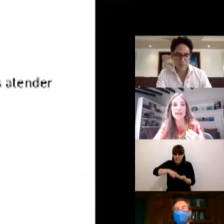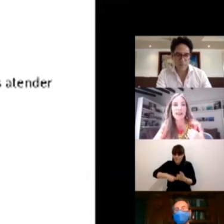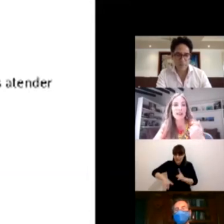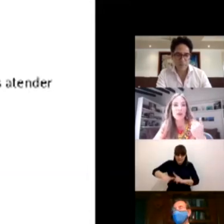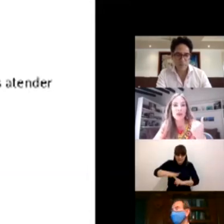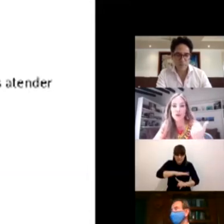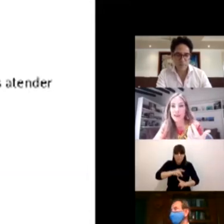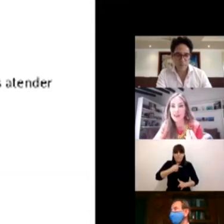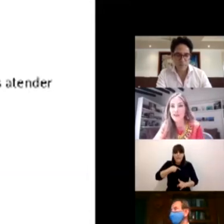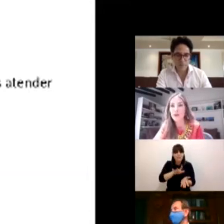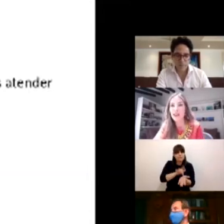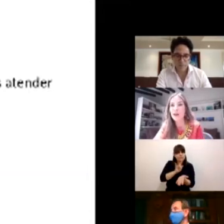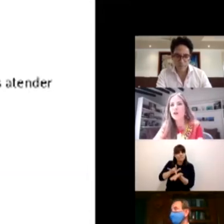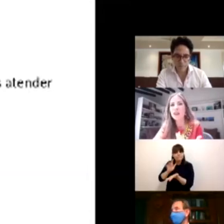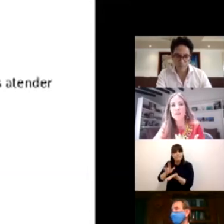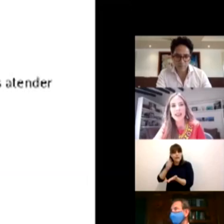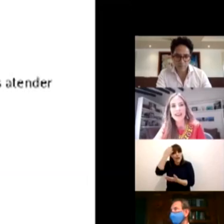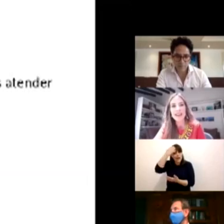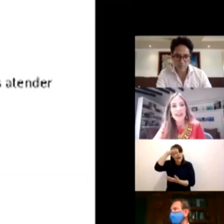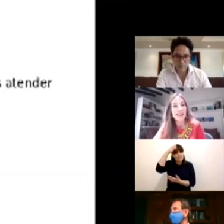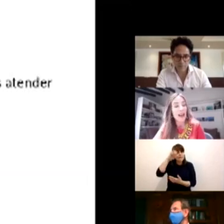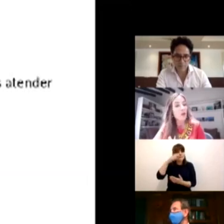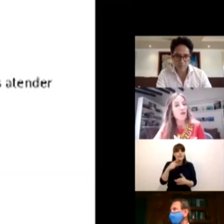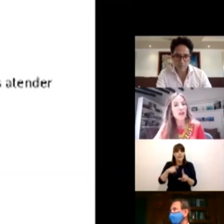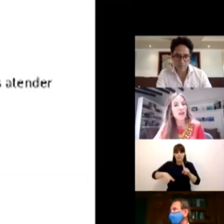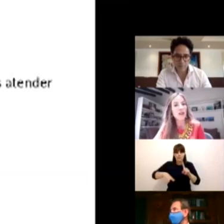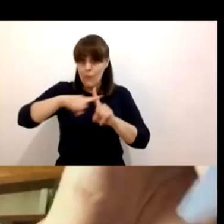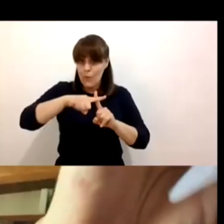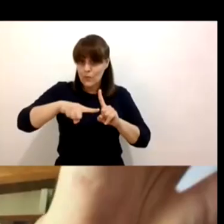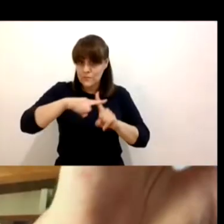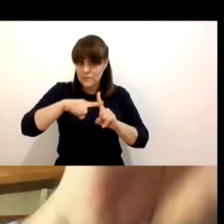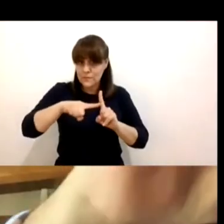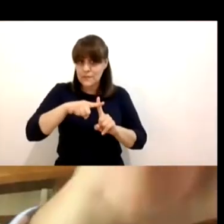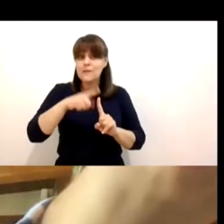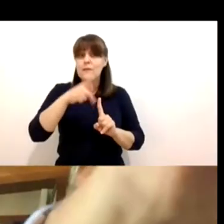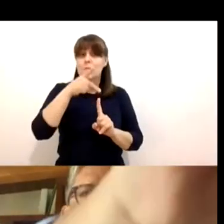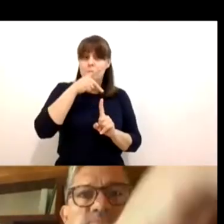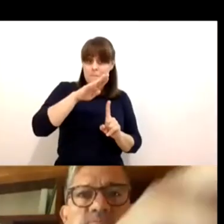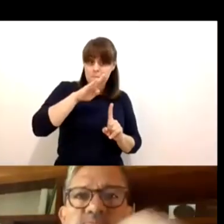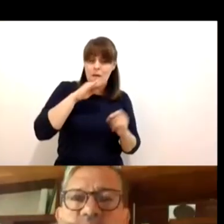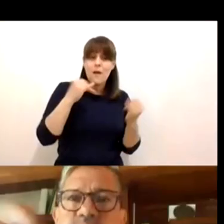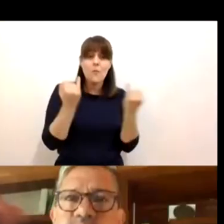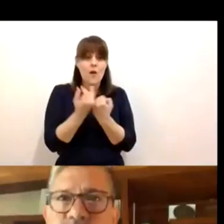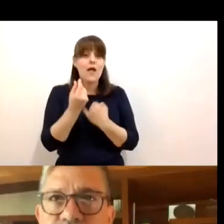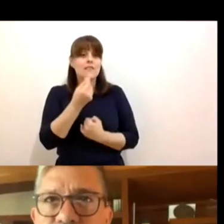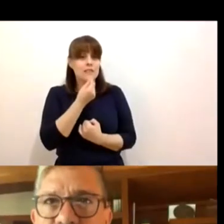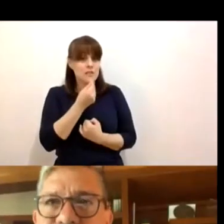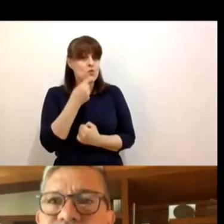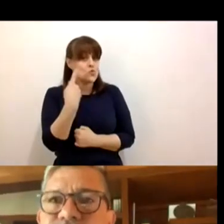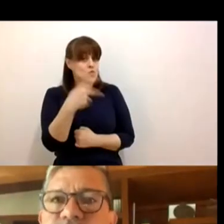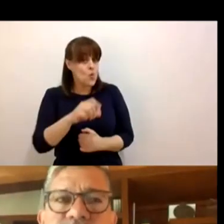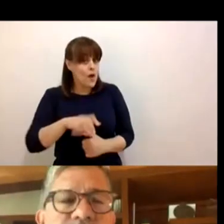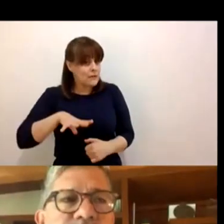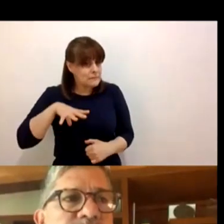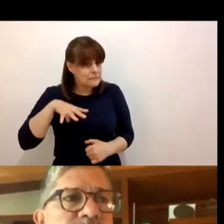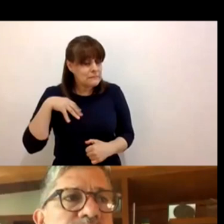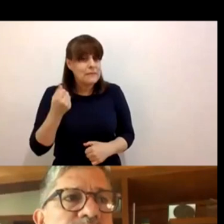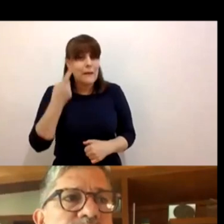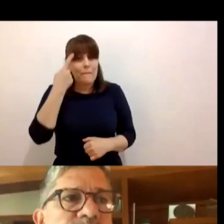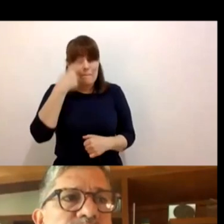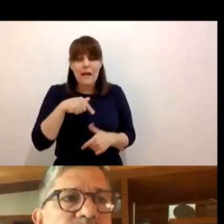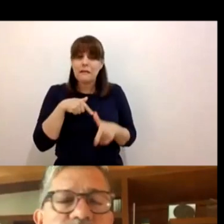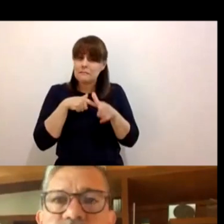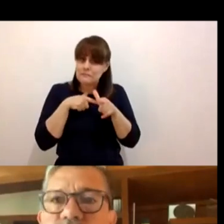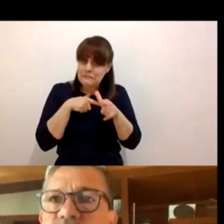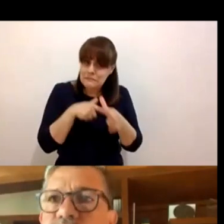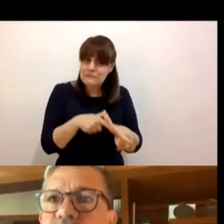como la integración de los padres de familia, pero también de los niños, este esfuerzo brutal de darle seguimiento a la escuela